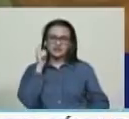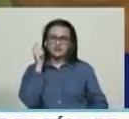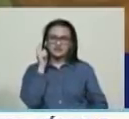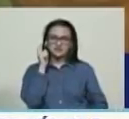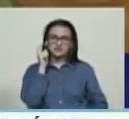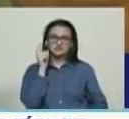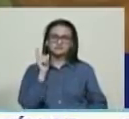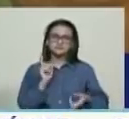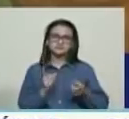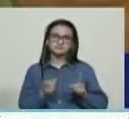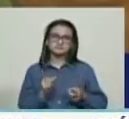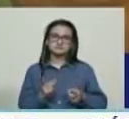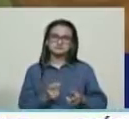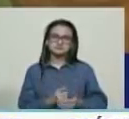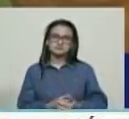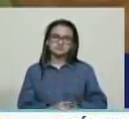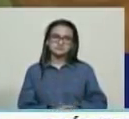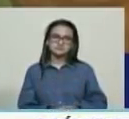Algunos